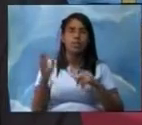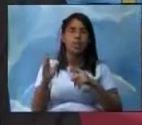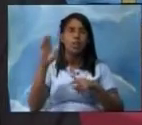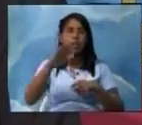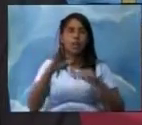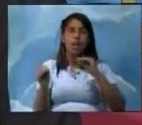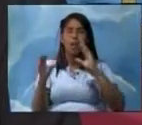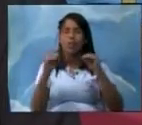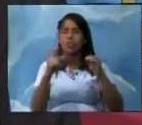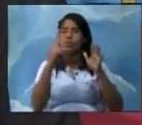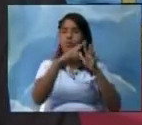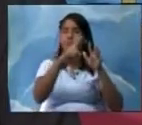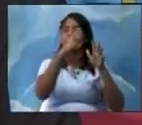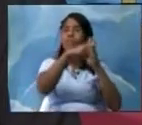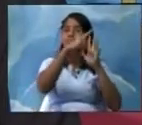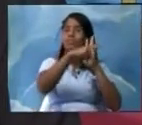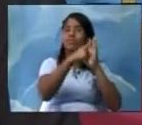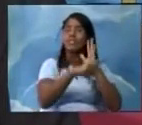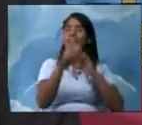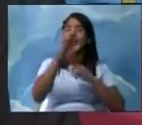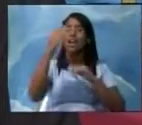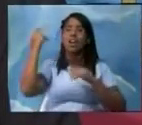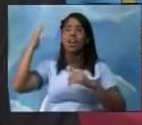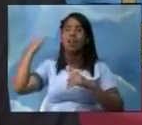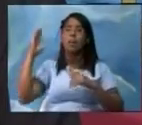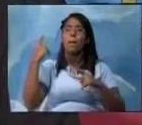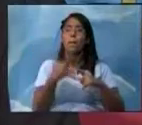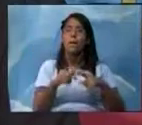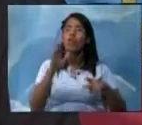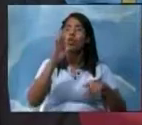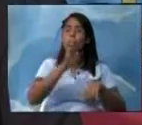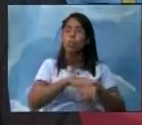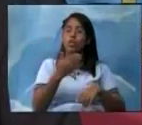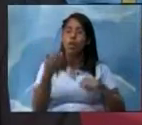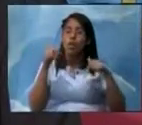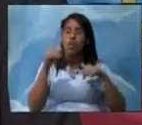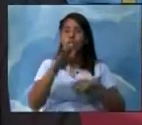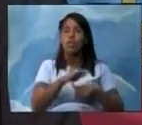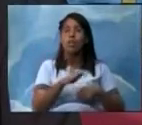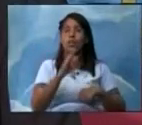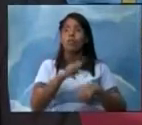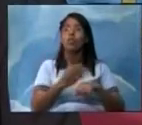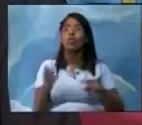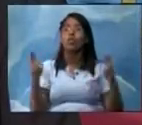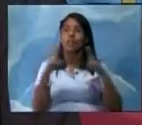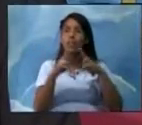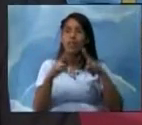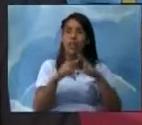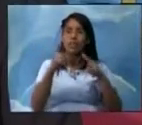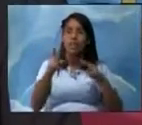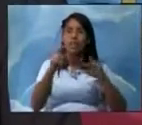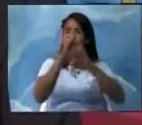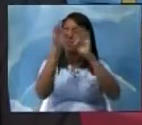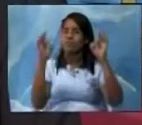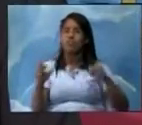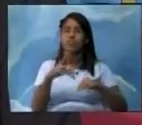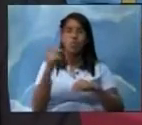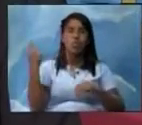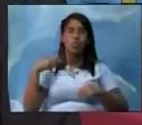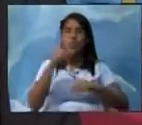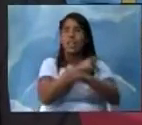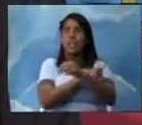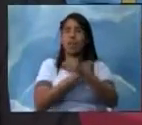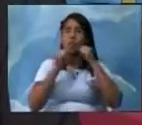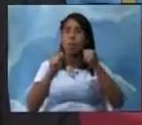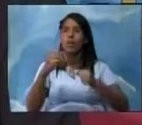hablando mencionando figuras que están en el pasado Pero por qué hoy estoy aquí porque hoy Reconozco que esas figuras no tienen el